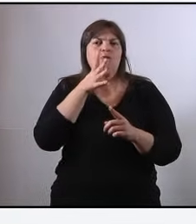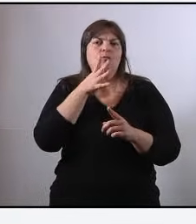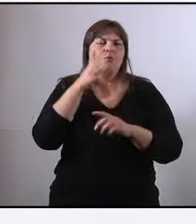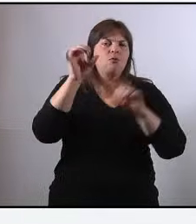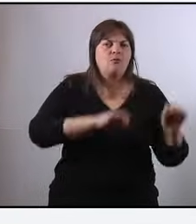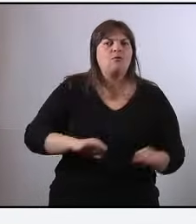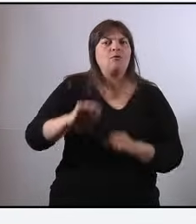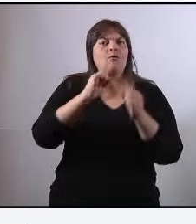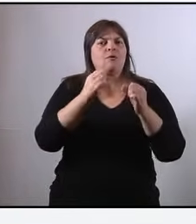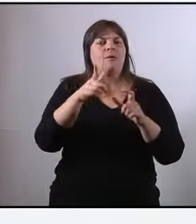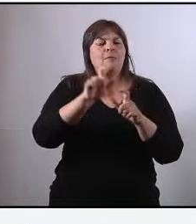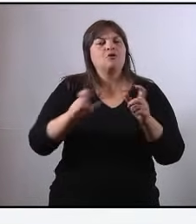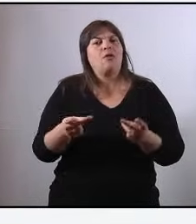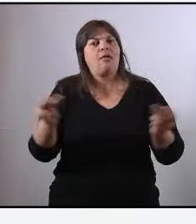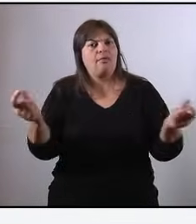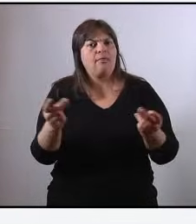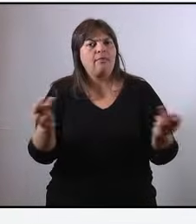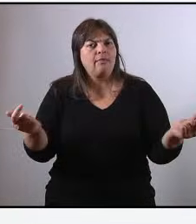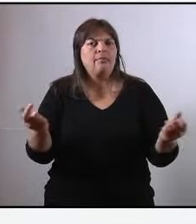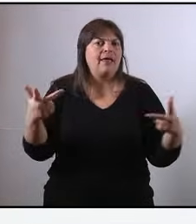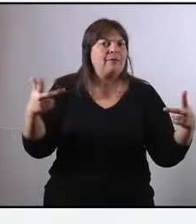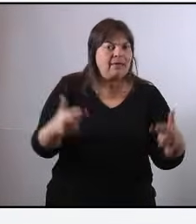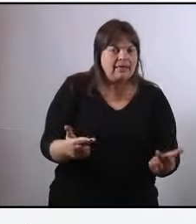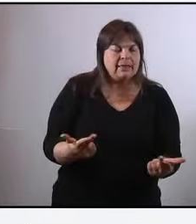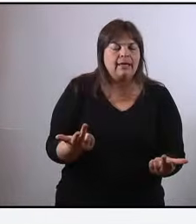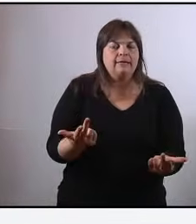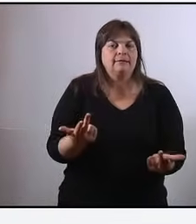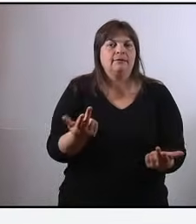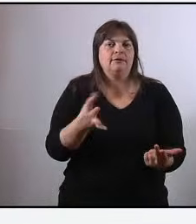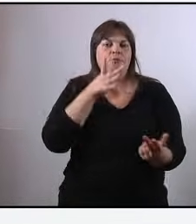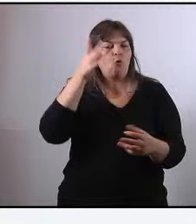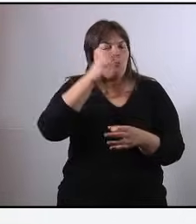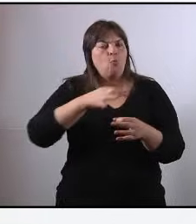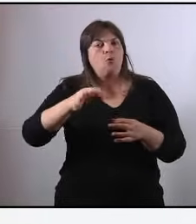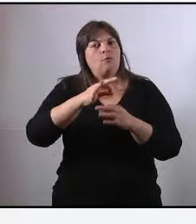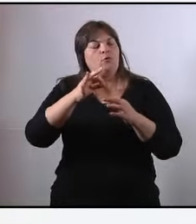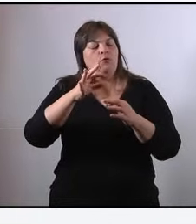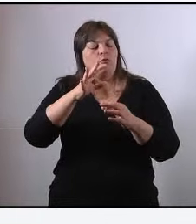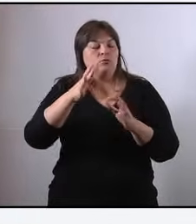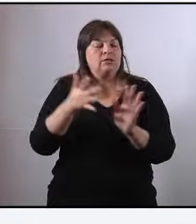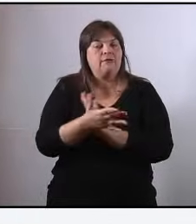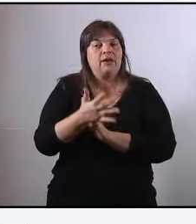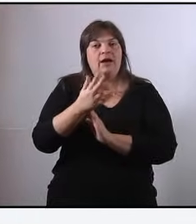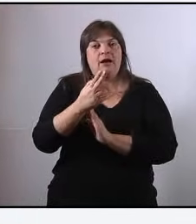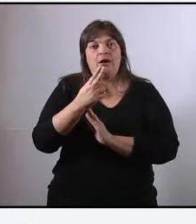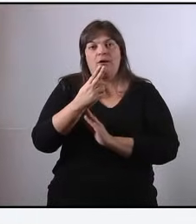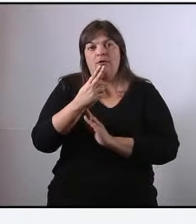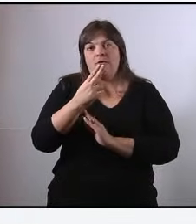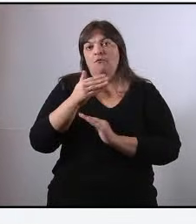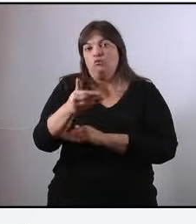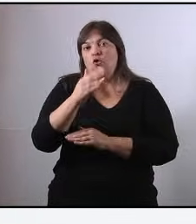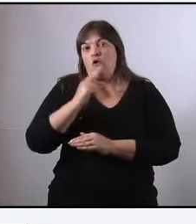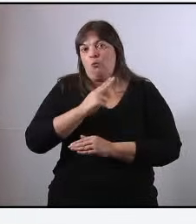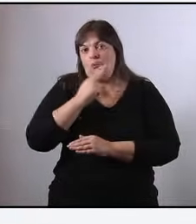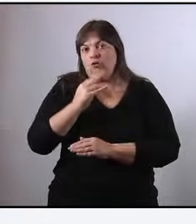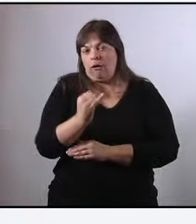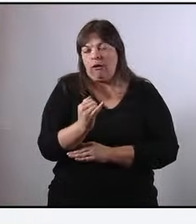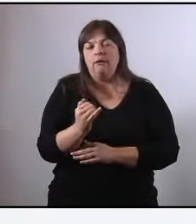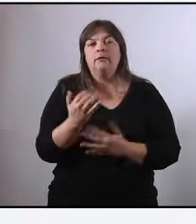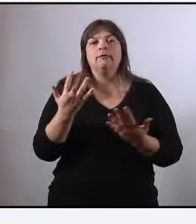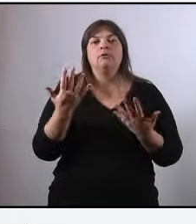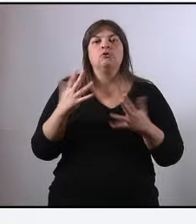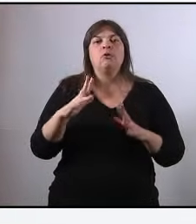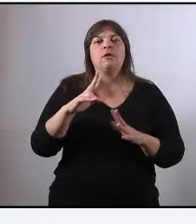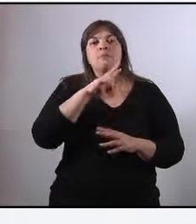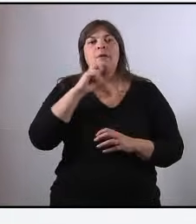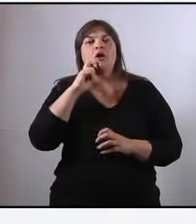emergencia demográfica, la despoblación rural que compromete el futuro de muchos de nuestros pueblos. El valor total